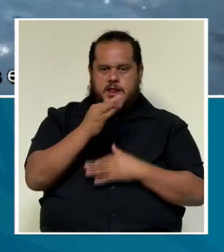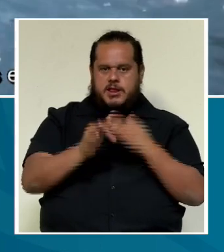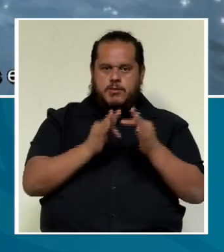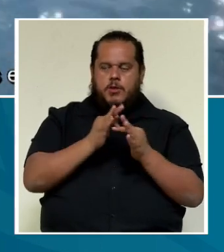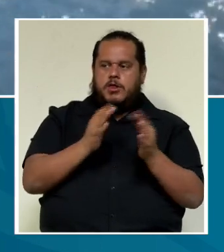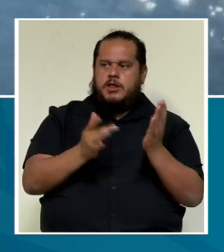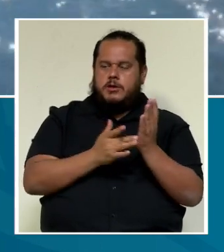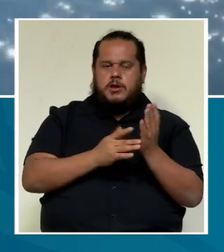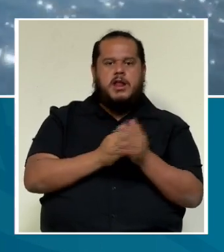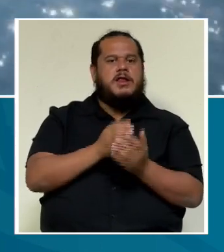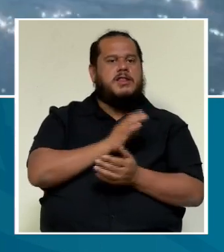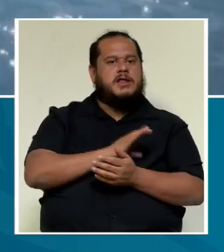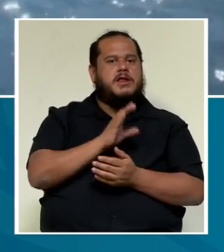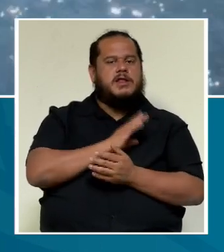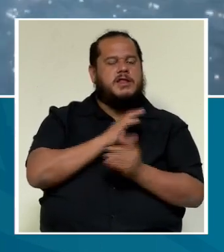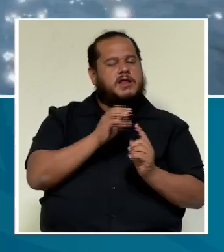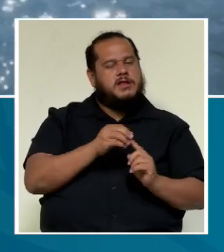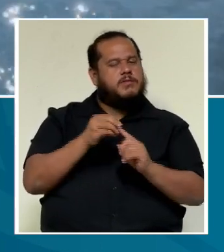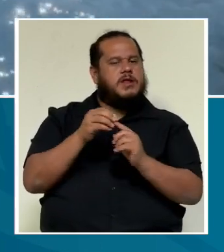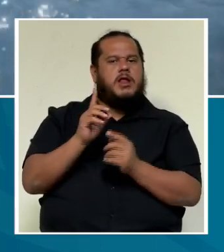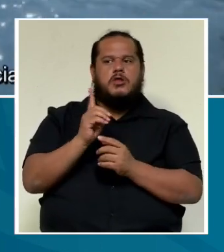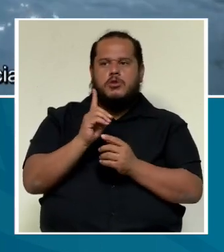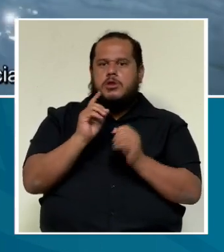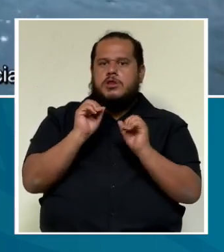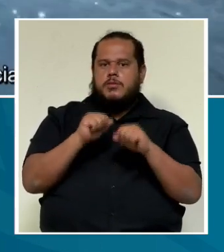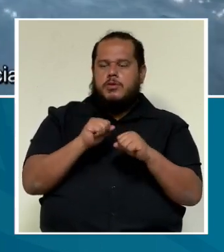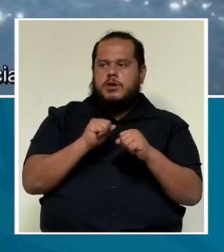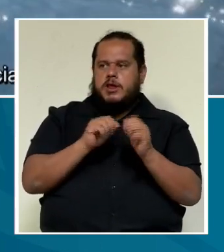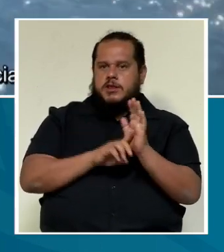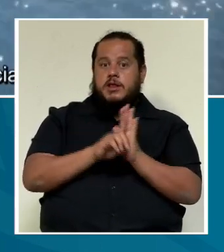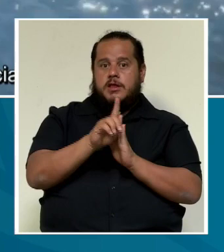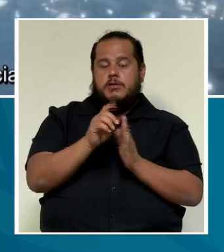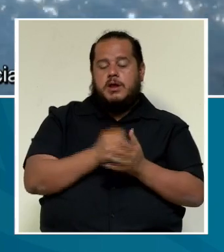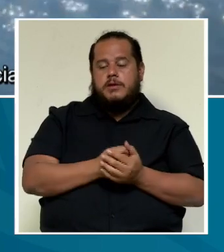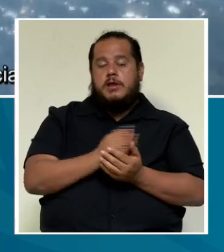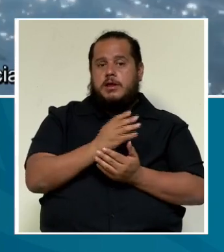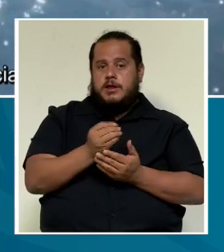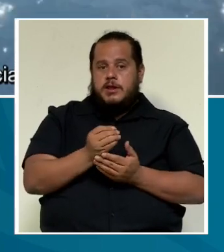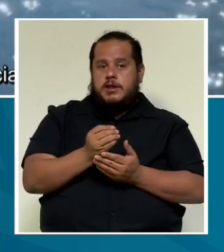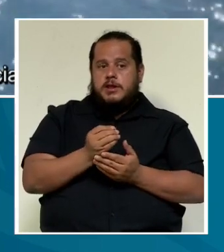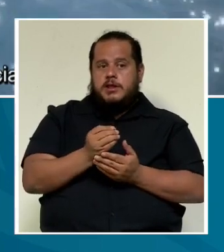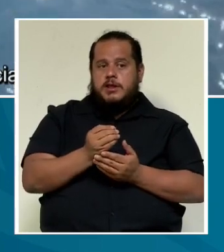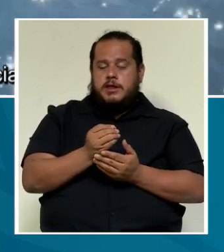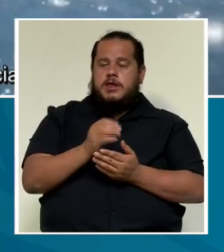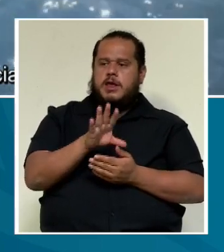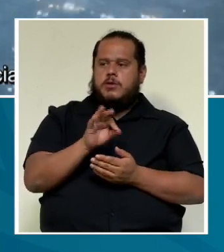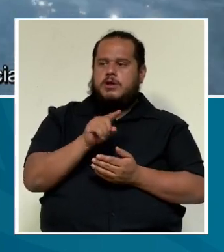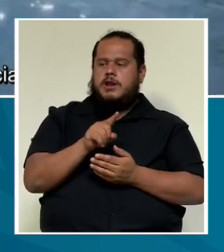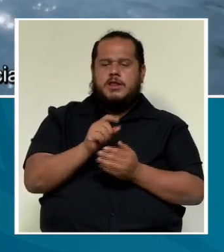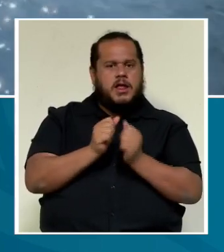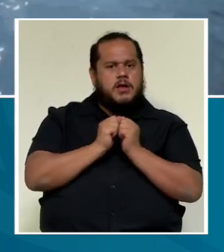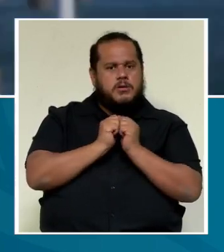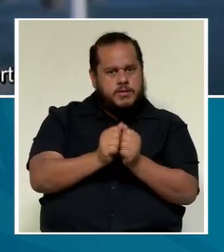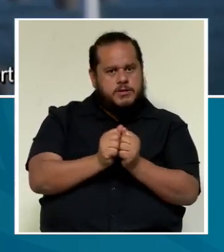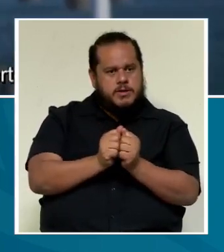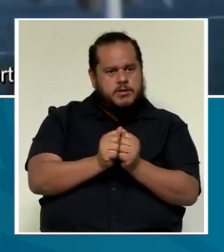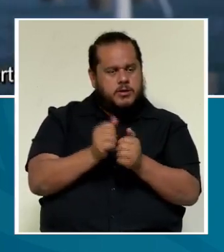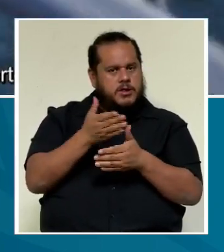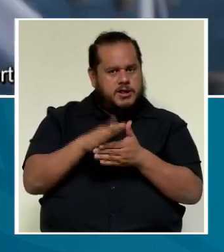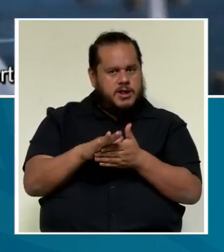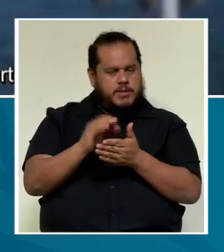las características particulares, donde eventualmente se podrían estar desarrollando y encontrar ese acompañamiento de la